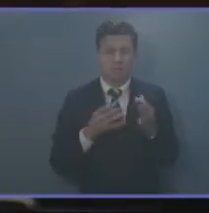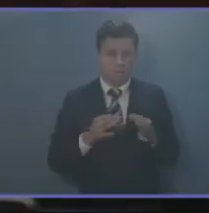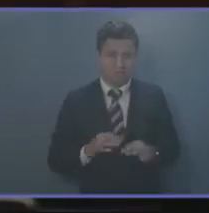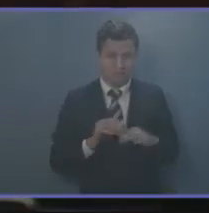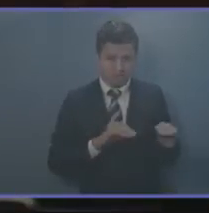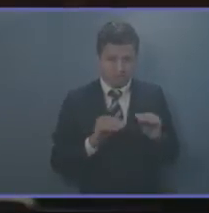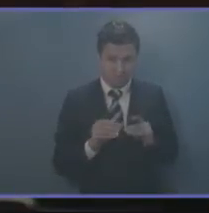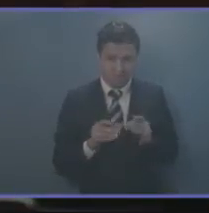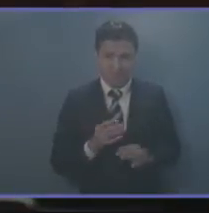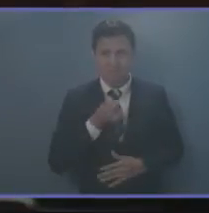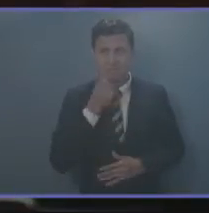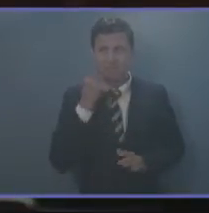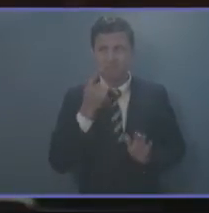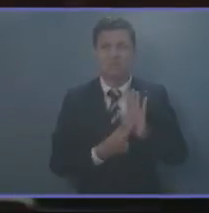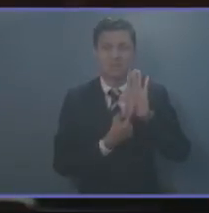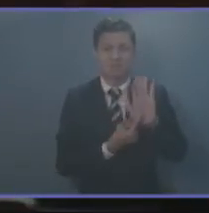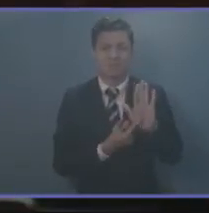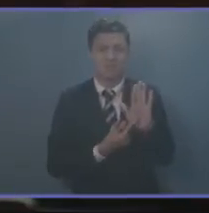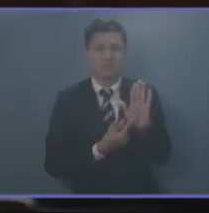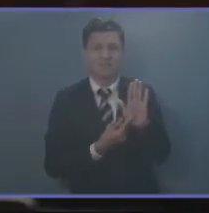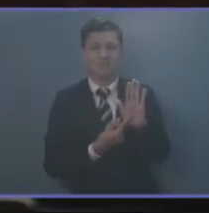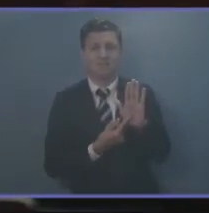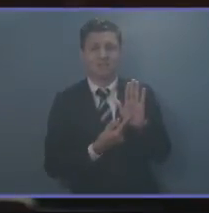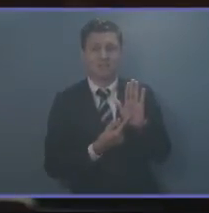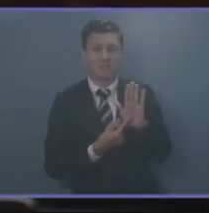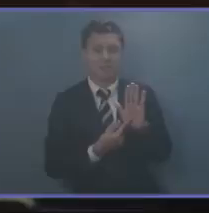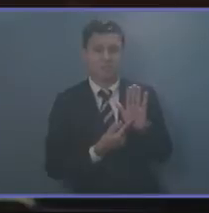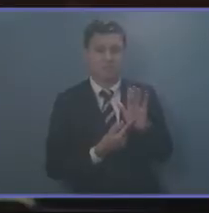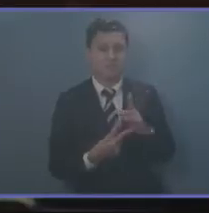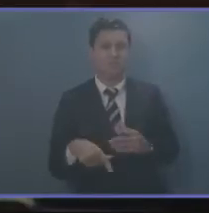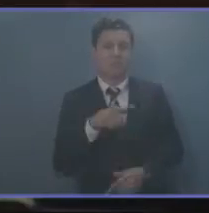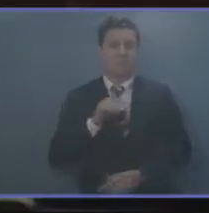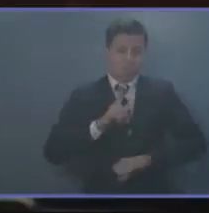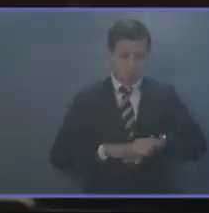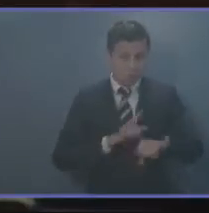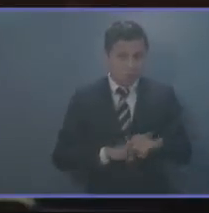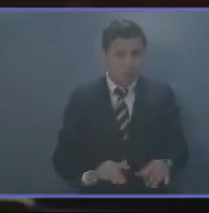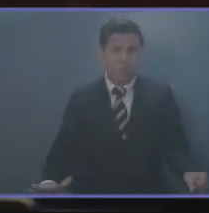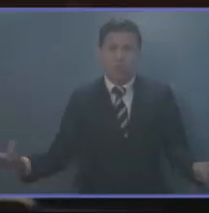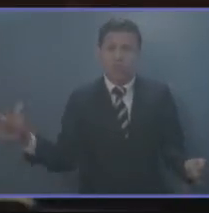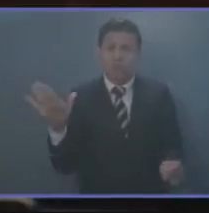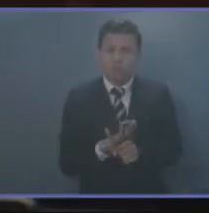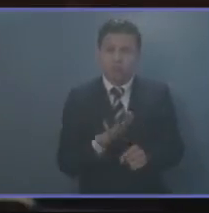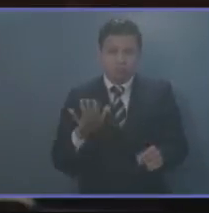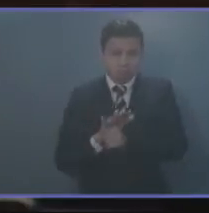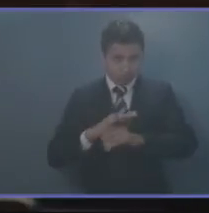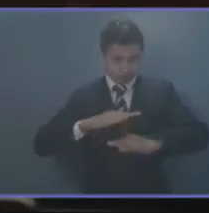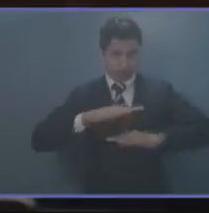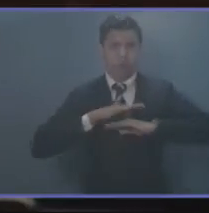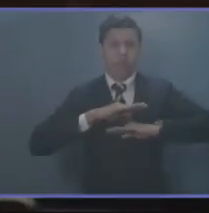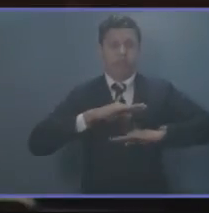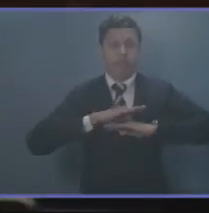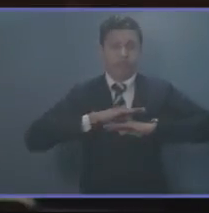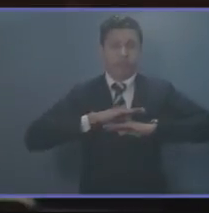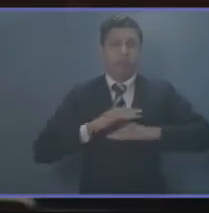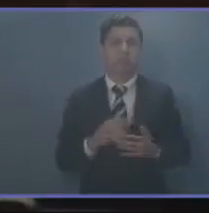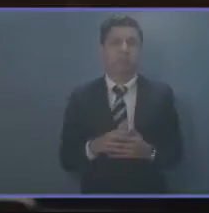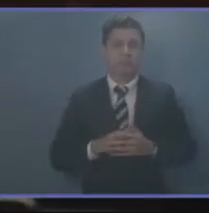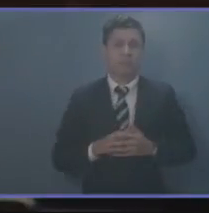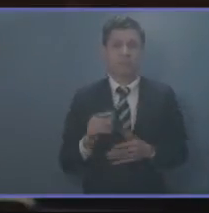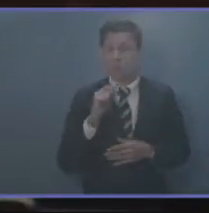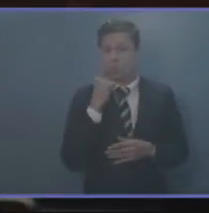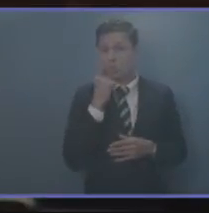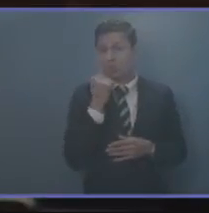Sin embargo, los aspectos positivos de su tratamiento penitenciario no son suficientes para emitir un informe favorable, ya que no se